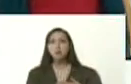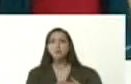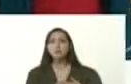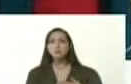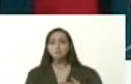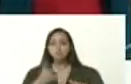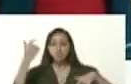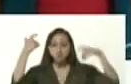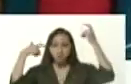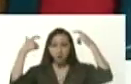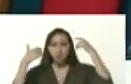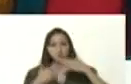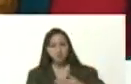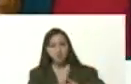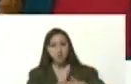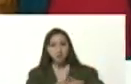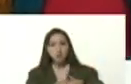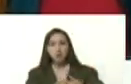patria.